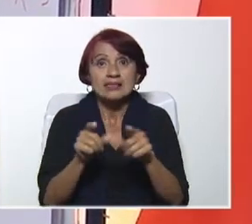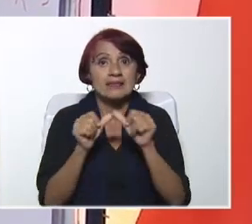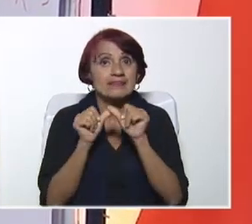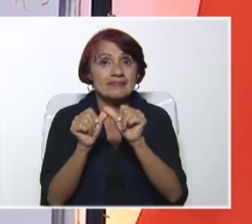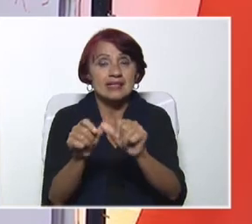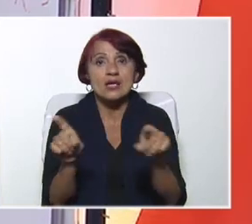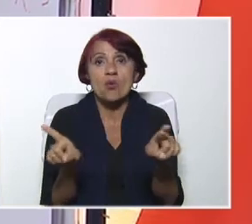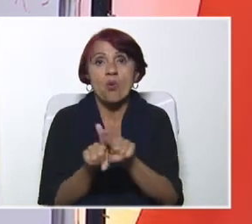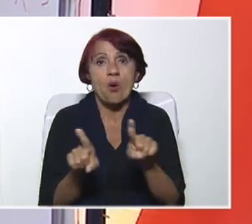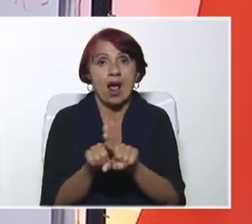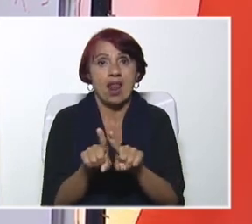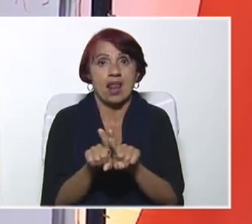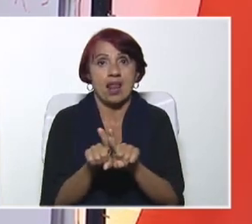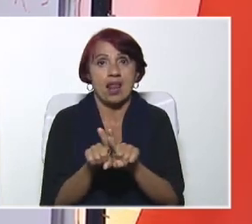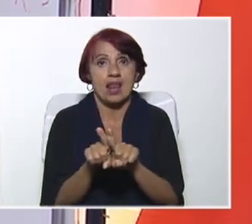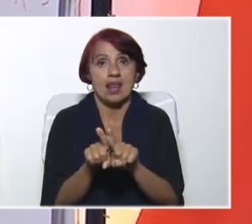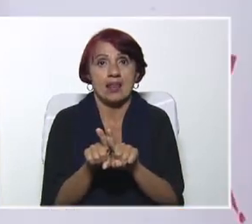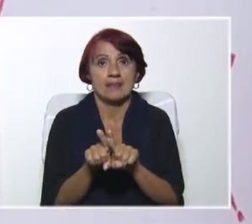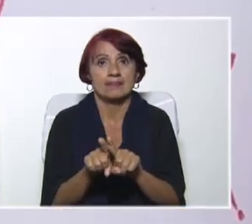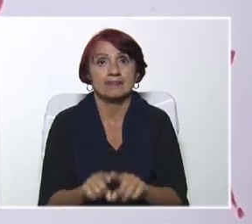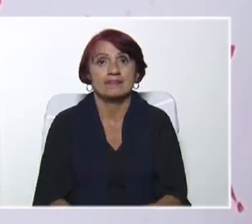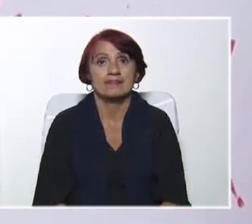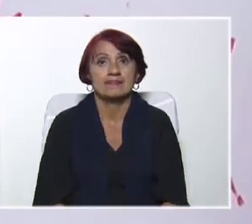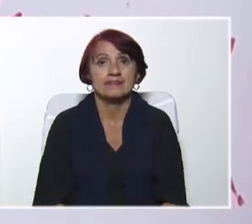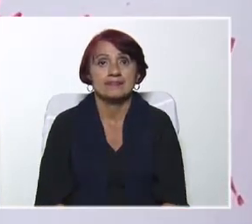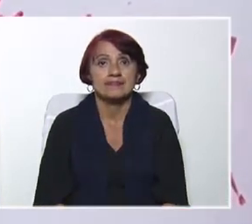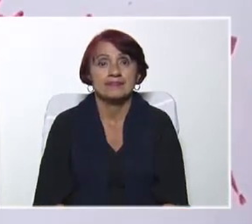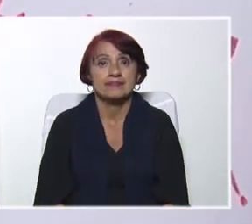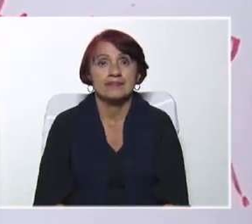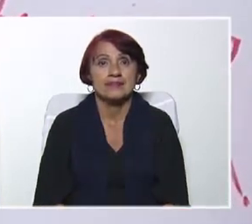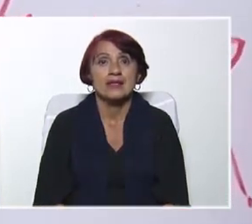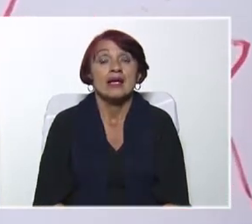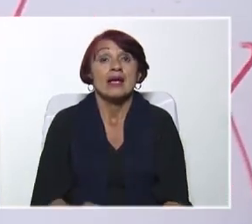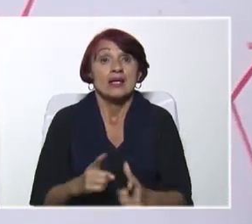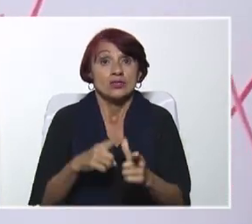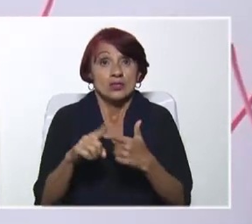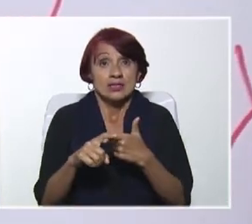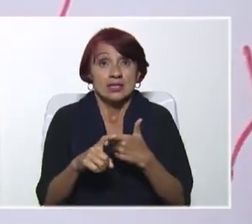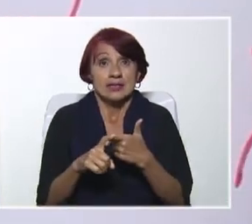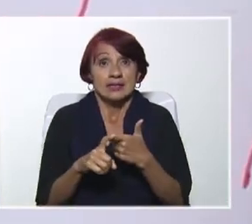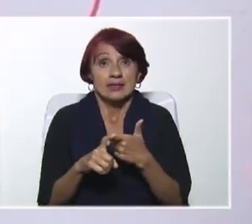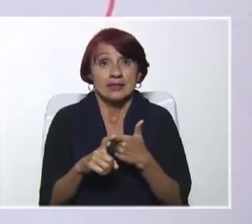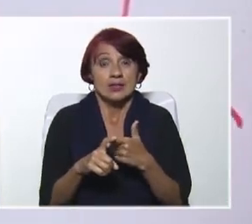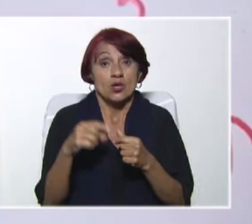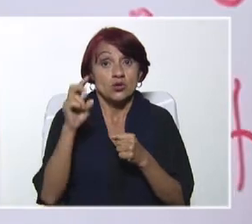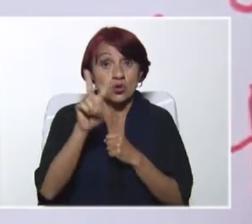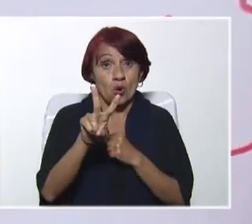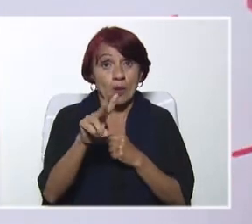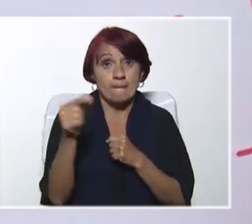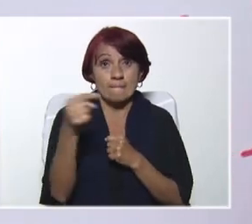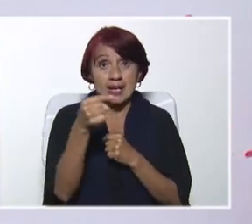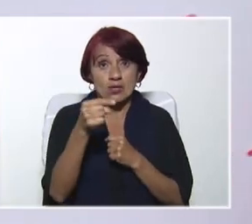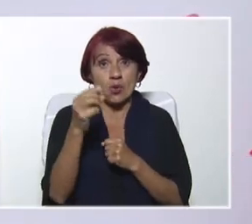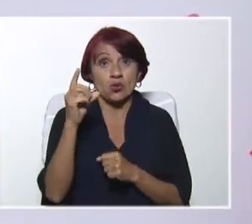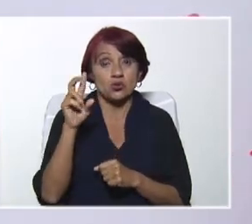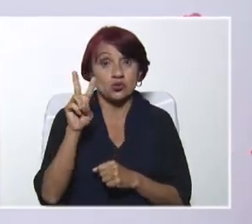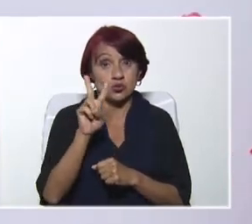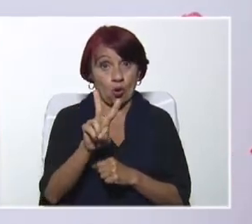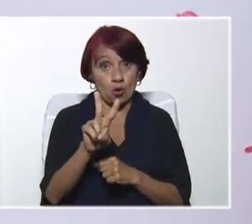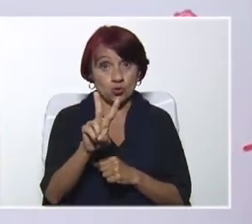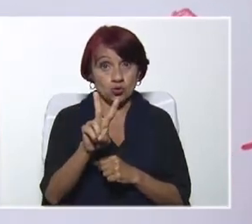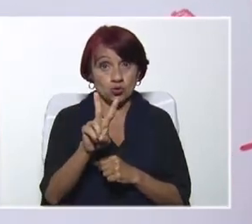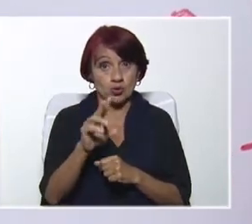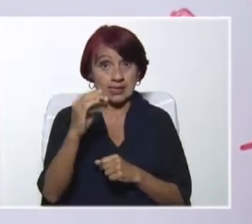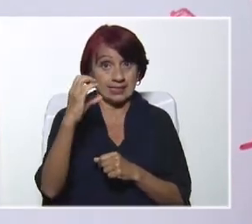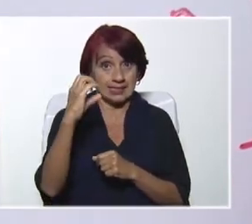y tendríamos 2 menos 2 nos